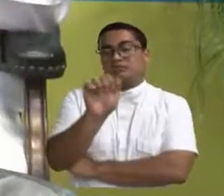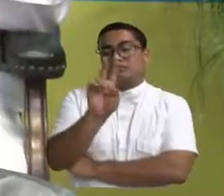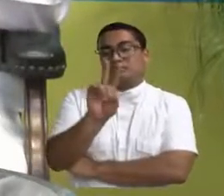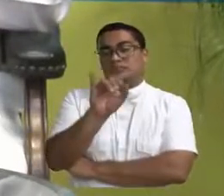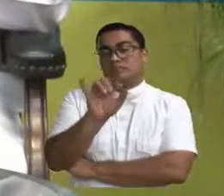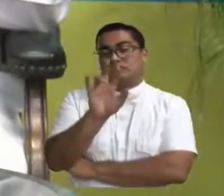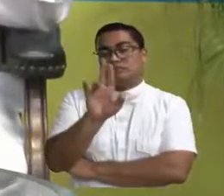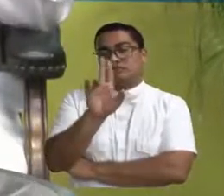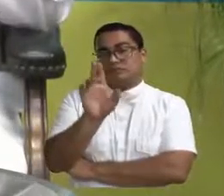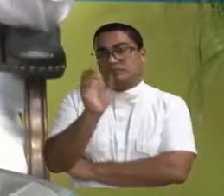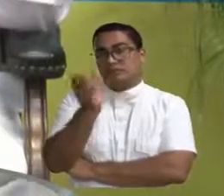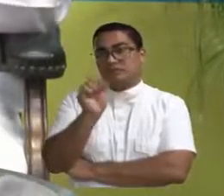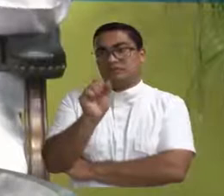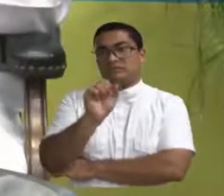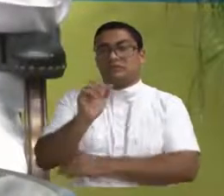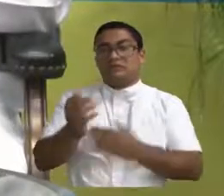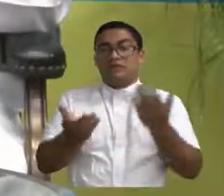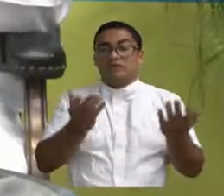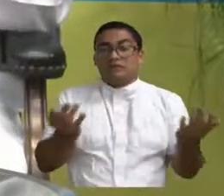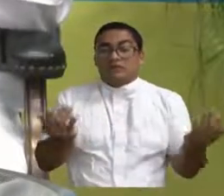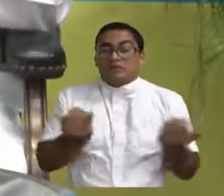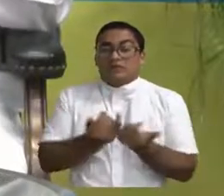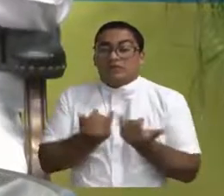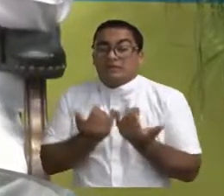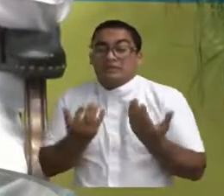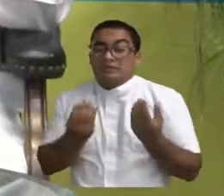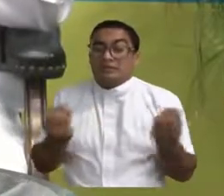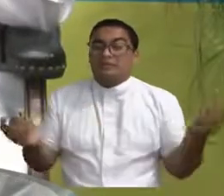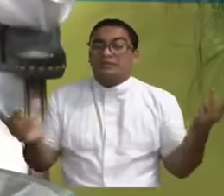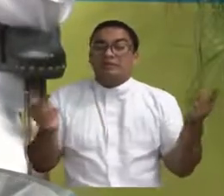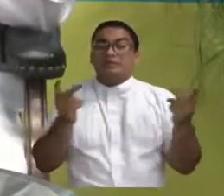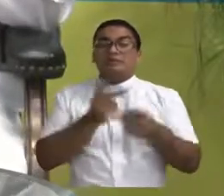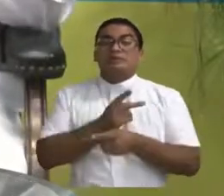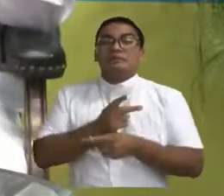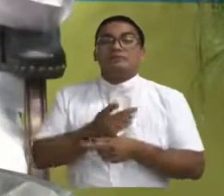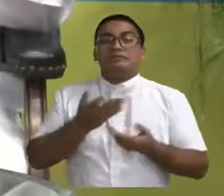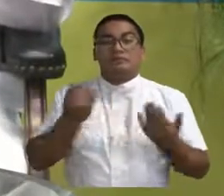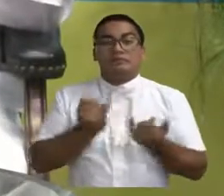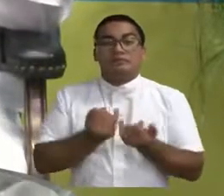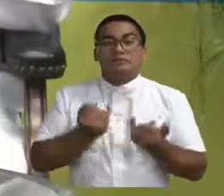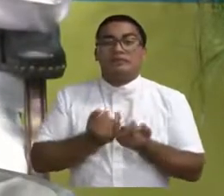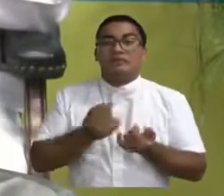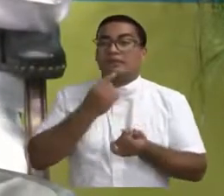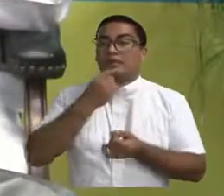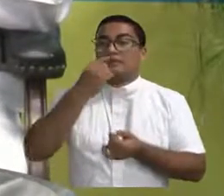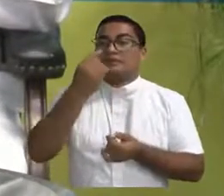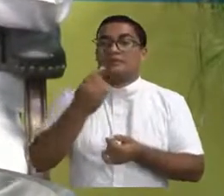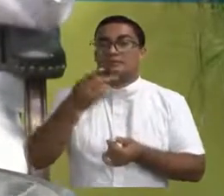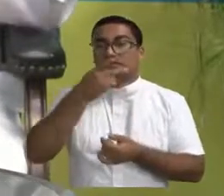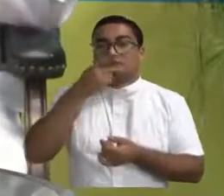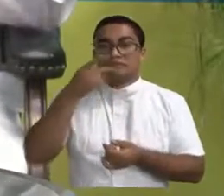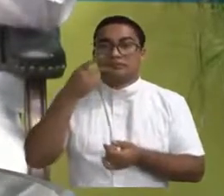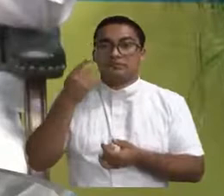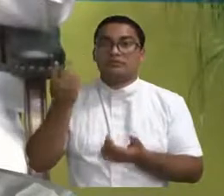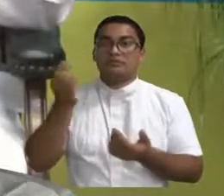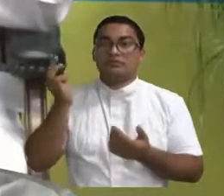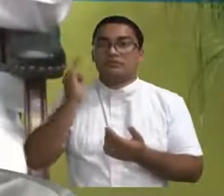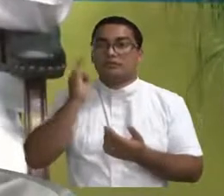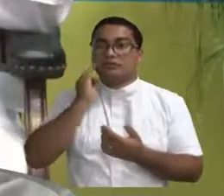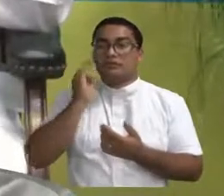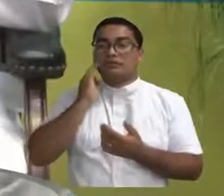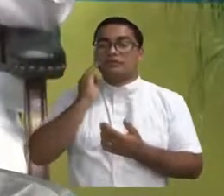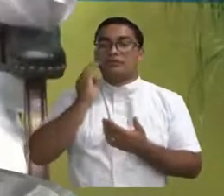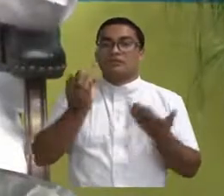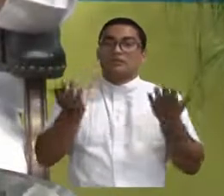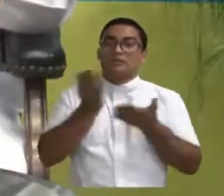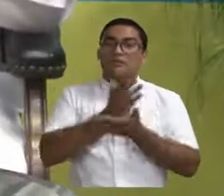invade, es nuestro peor enemigo. Y también decirle a los papás de que no asistan, por ejemplo, es duro para